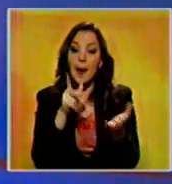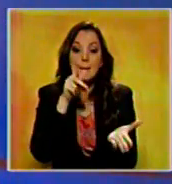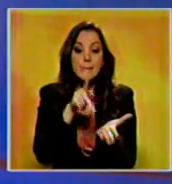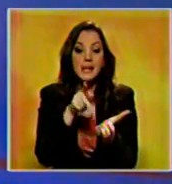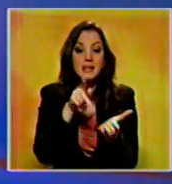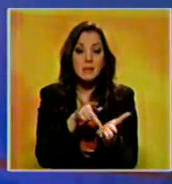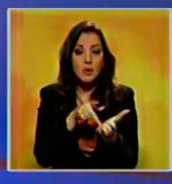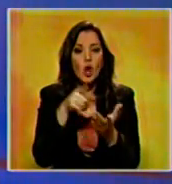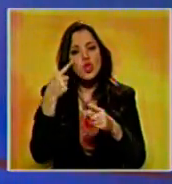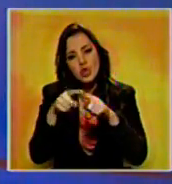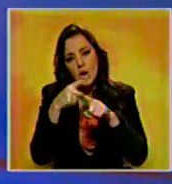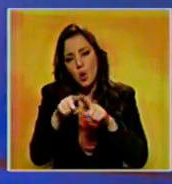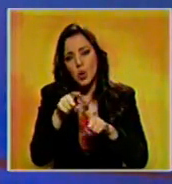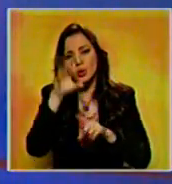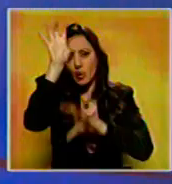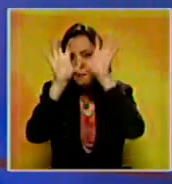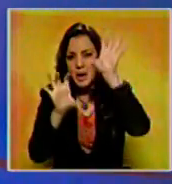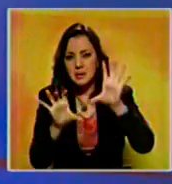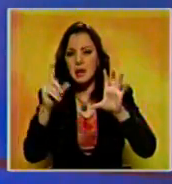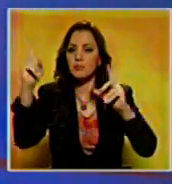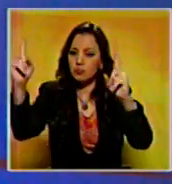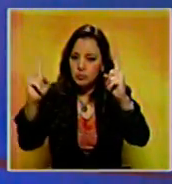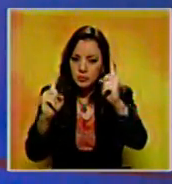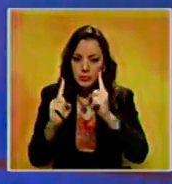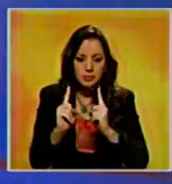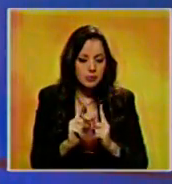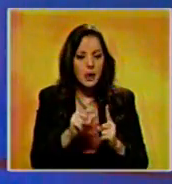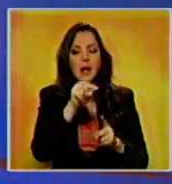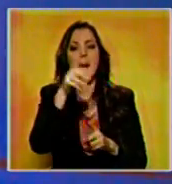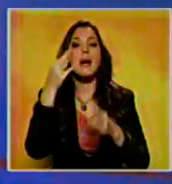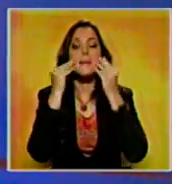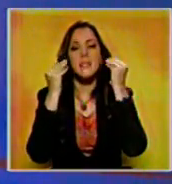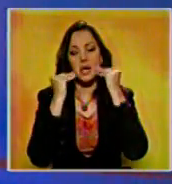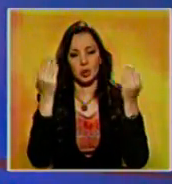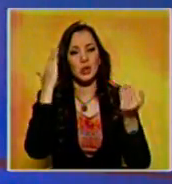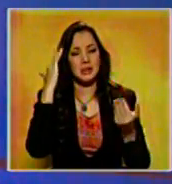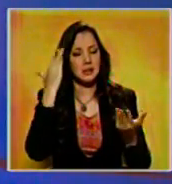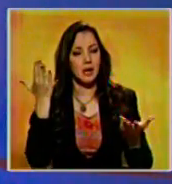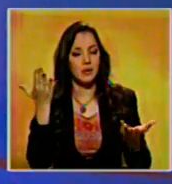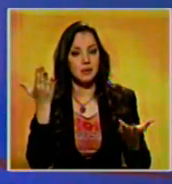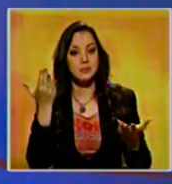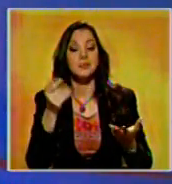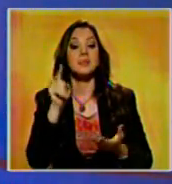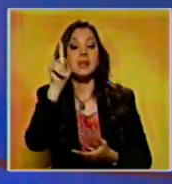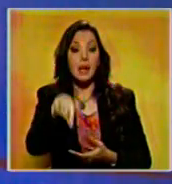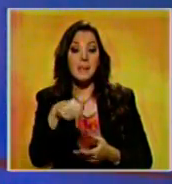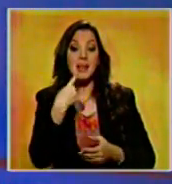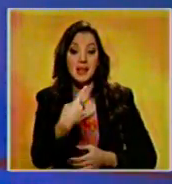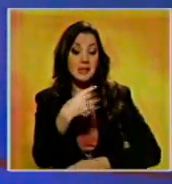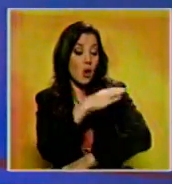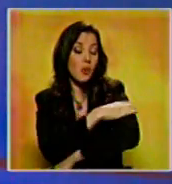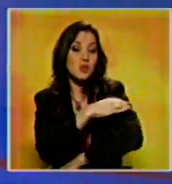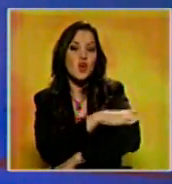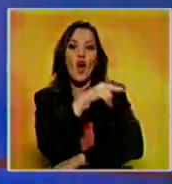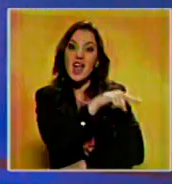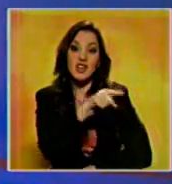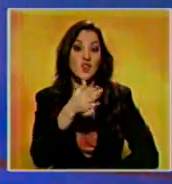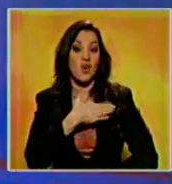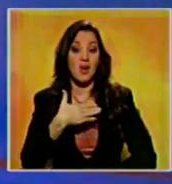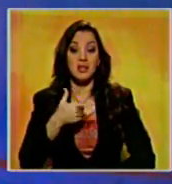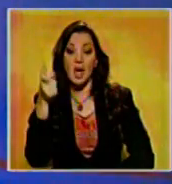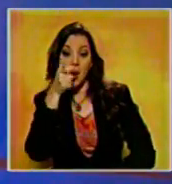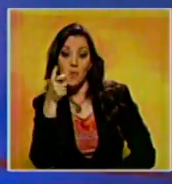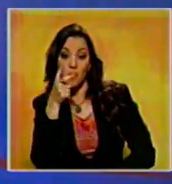de observadores nacionales e internacionales capacitados. Asimismo, aseguró que la Mesa de la Unidad Democrática está buscando